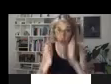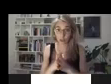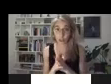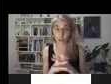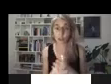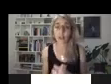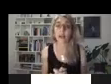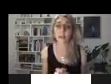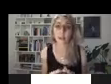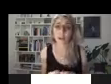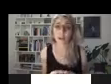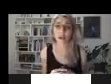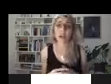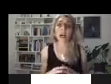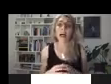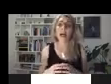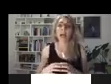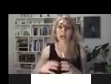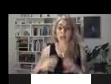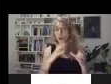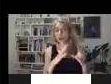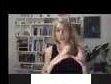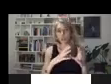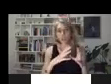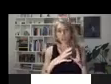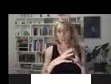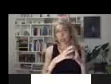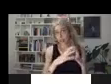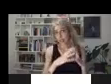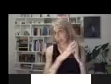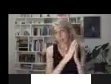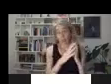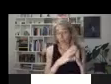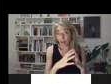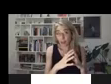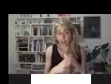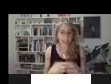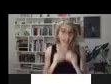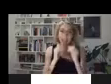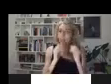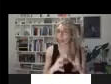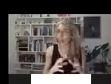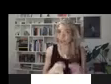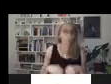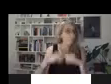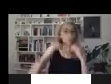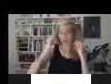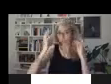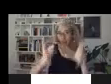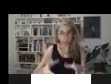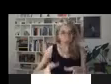del coleccionista Castanino, ¿no? Los coleccionistas también están en